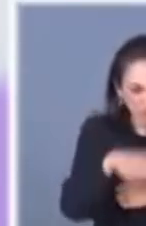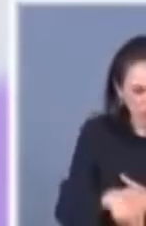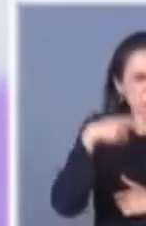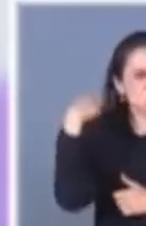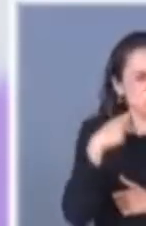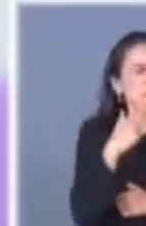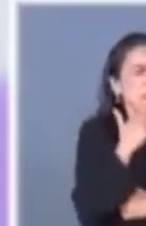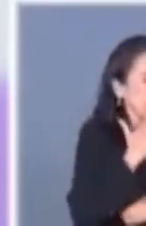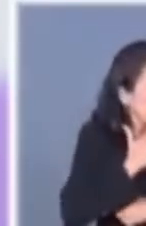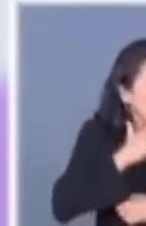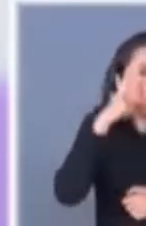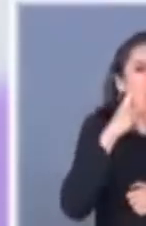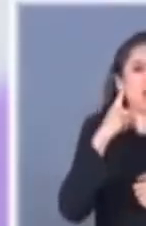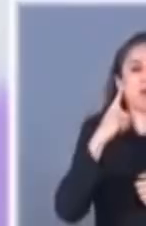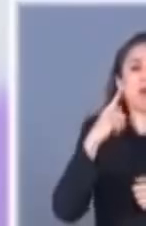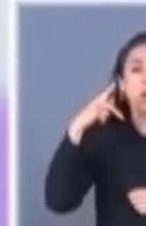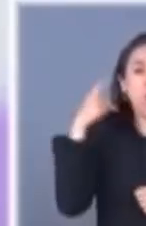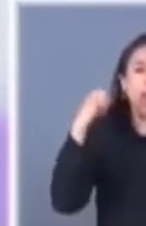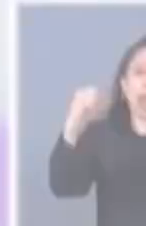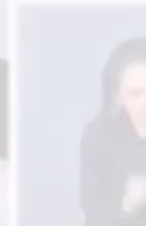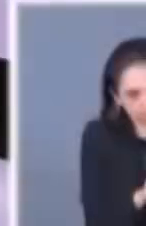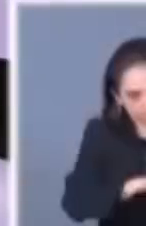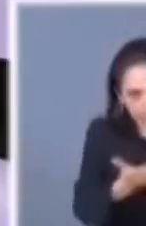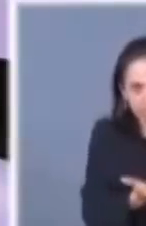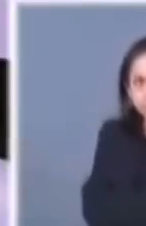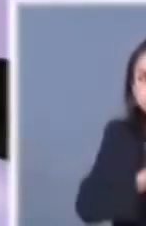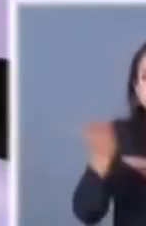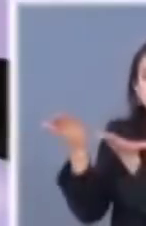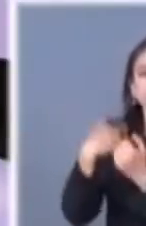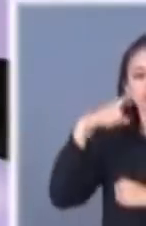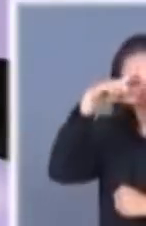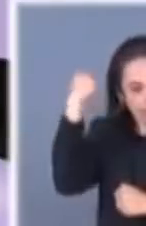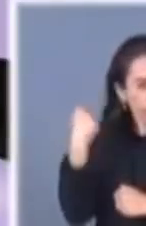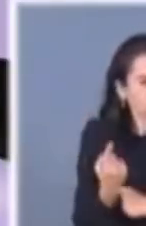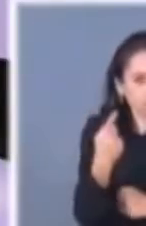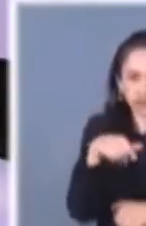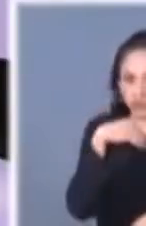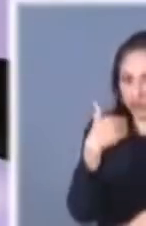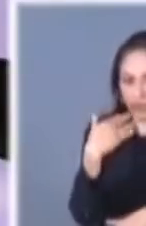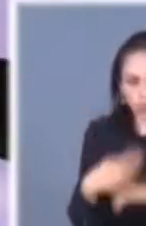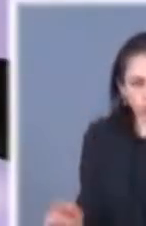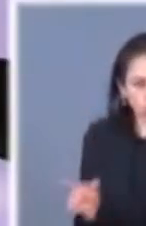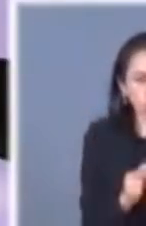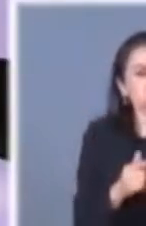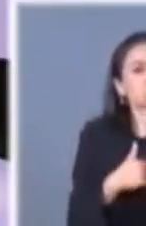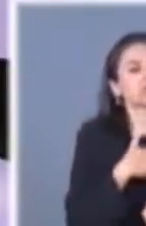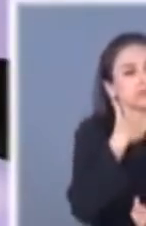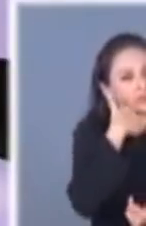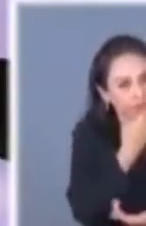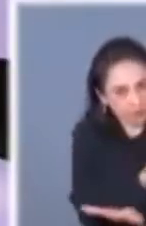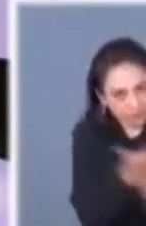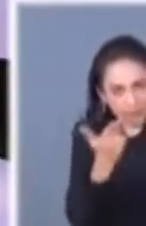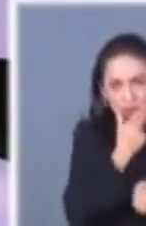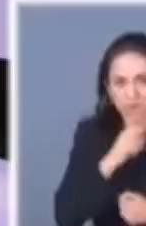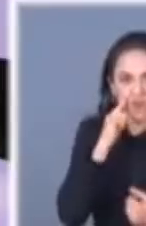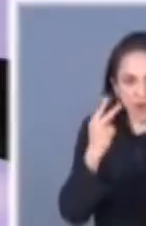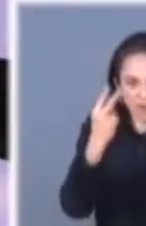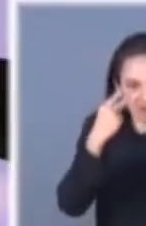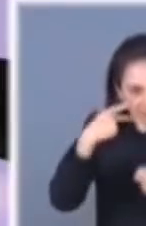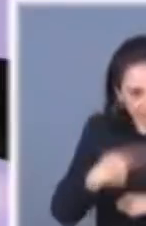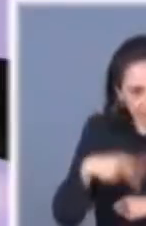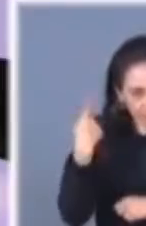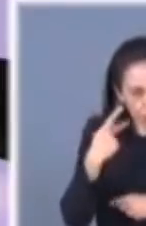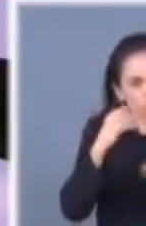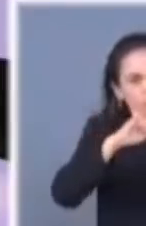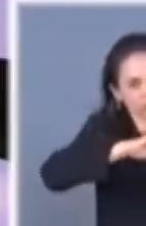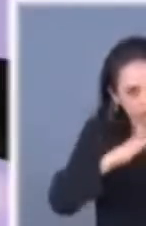reviva Puebla, que viva la Cuarta Transformación. Gracias. Bueno, pues yo primero que nada quiero darle las gracias a los poblanos que vieron este debate y pedirles que